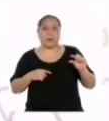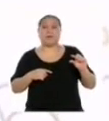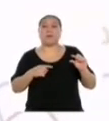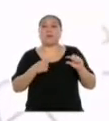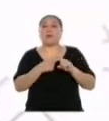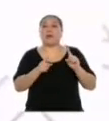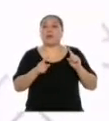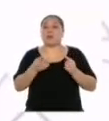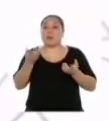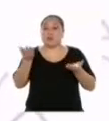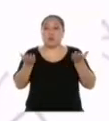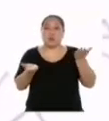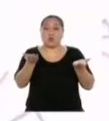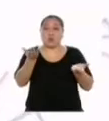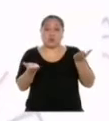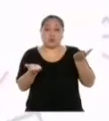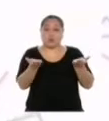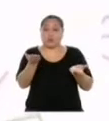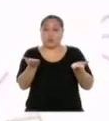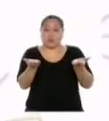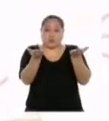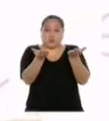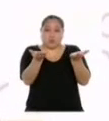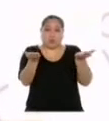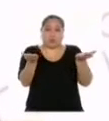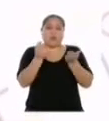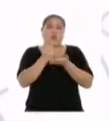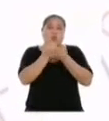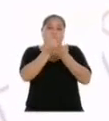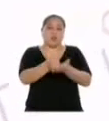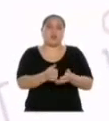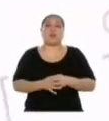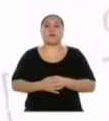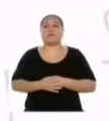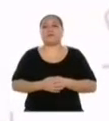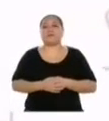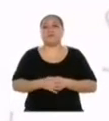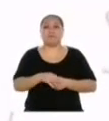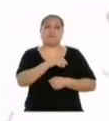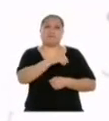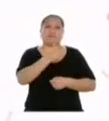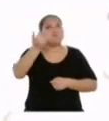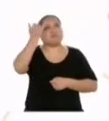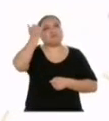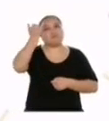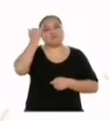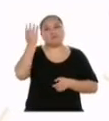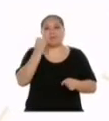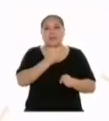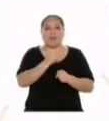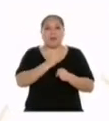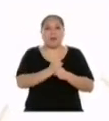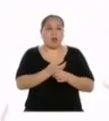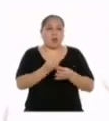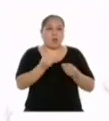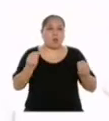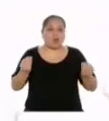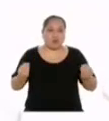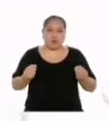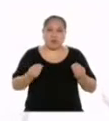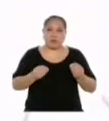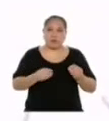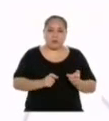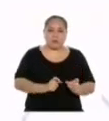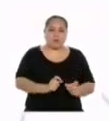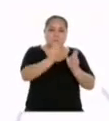si el propósito es comparar, resultaría útil. Otra posibilidad es trabajar con más barras